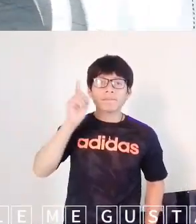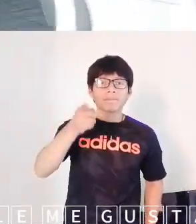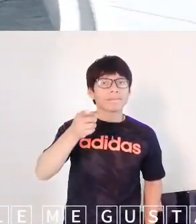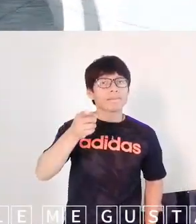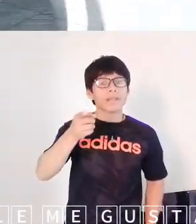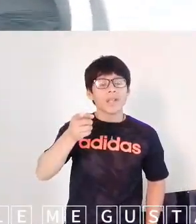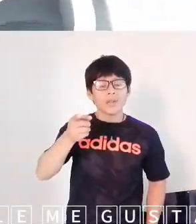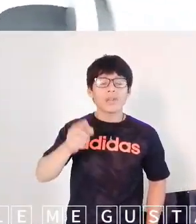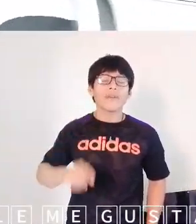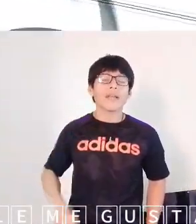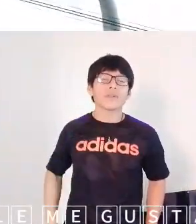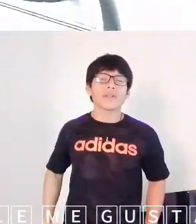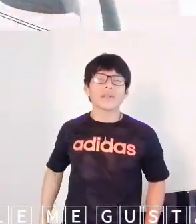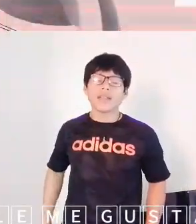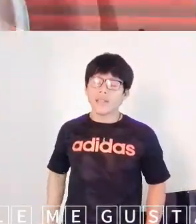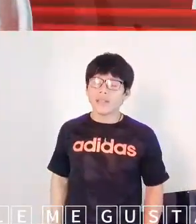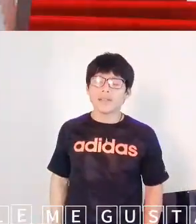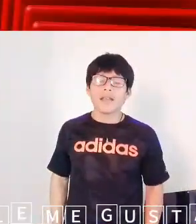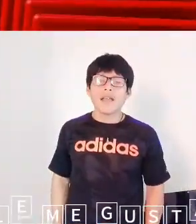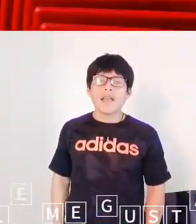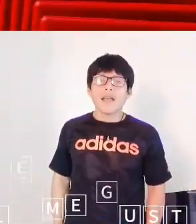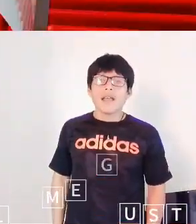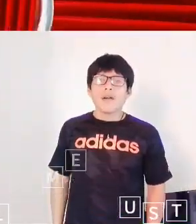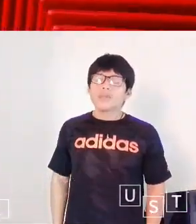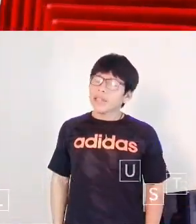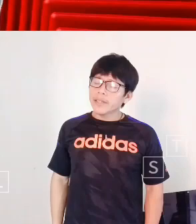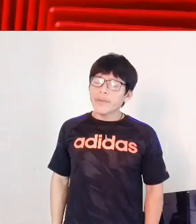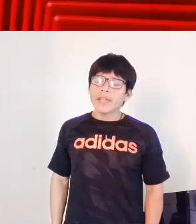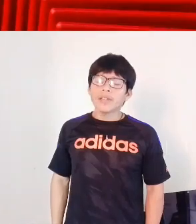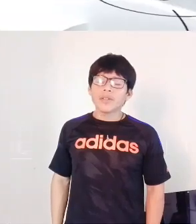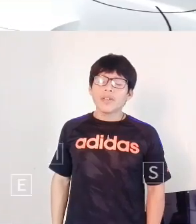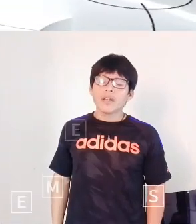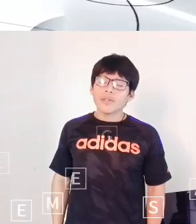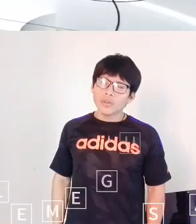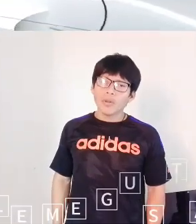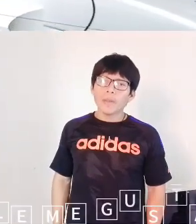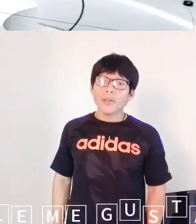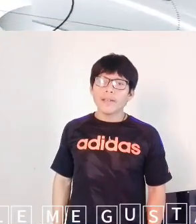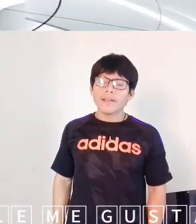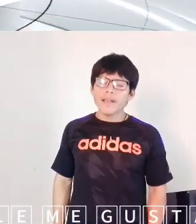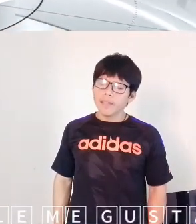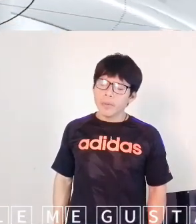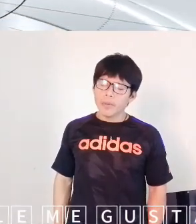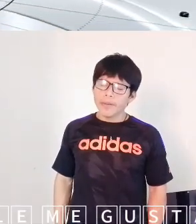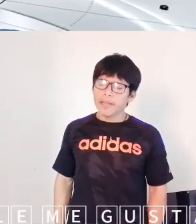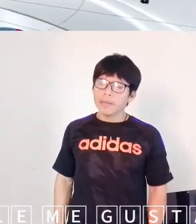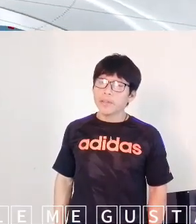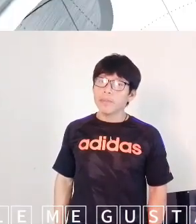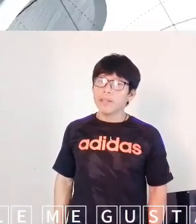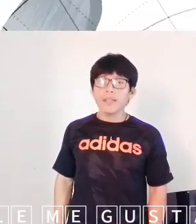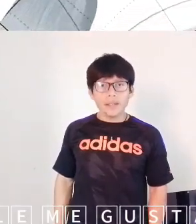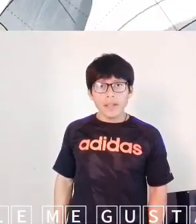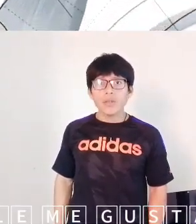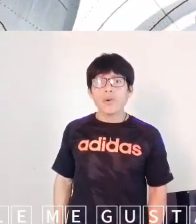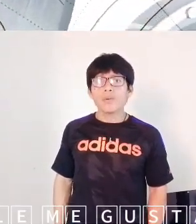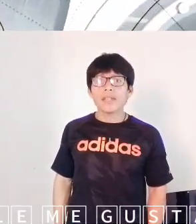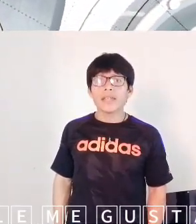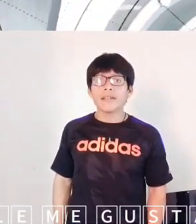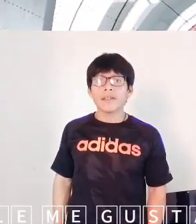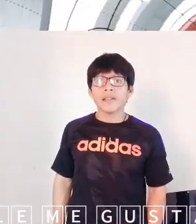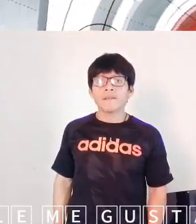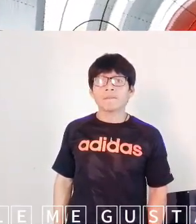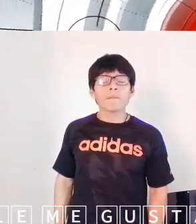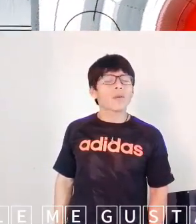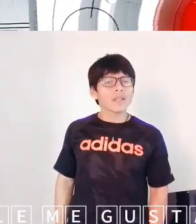de notificaciones, así es. Ustedes ya saben quién soy, yo soy Opinión General, espero me vean la próxima, que sigan teniendo